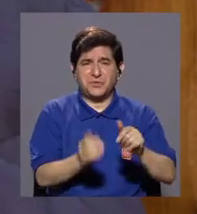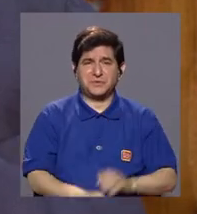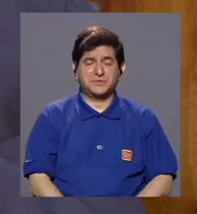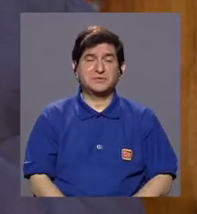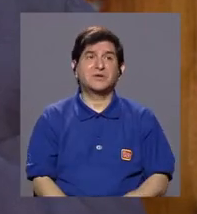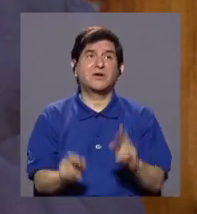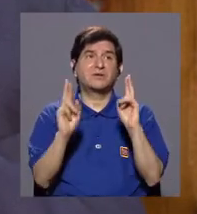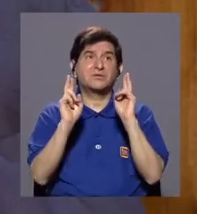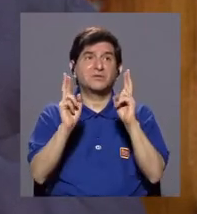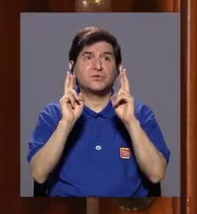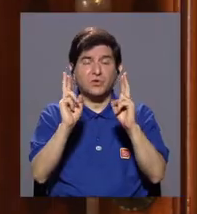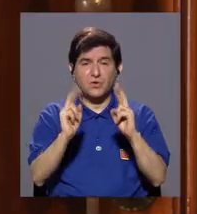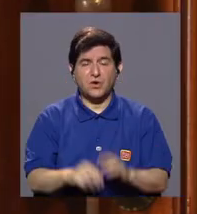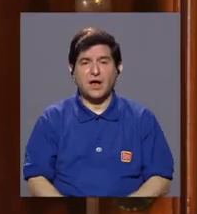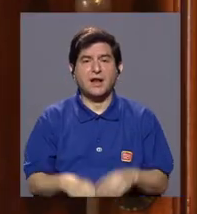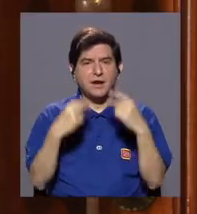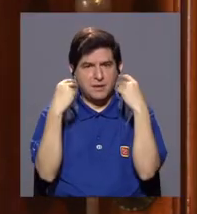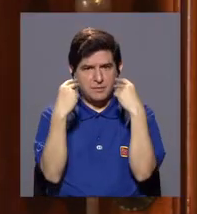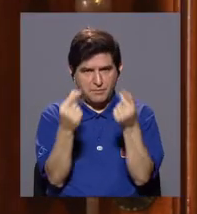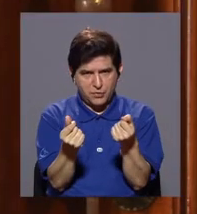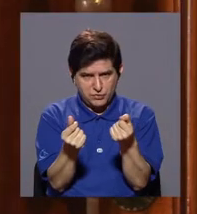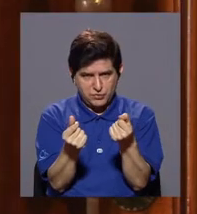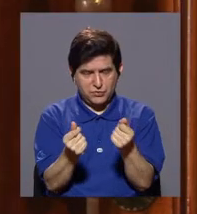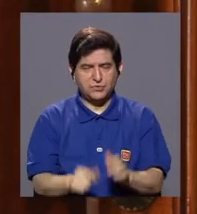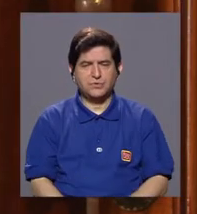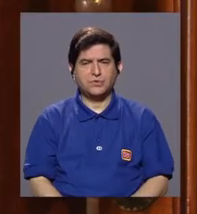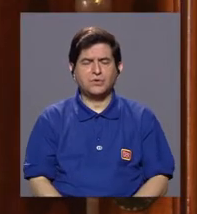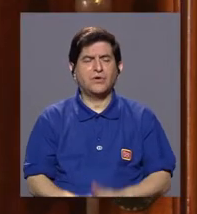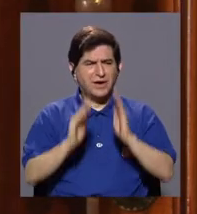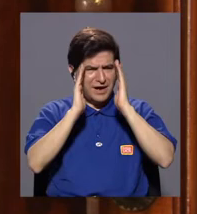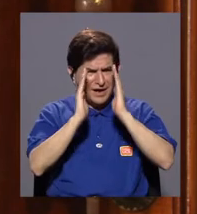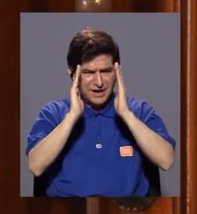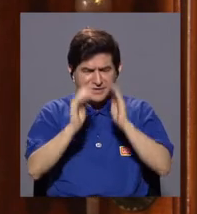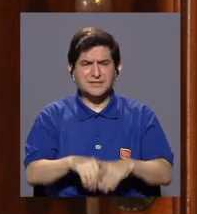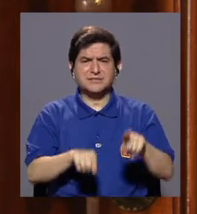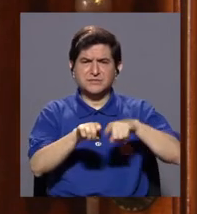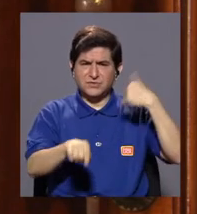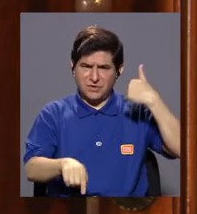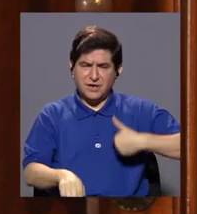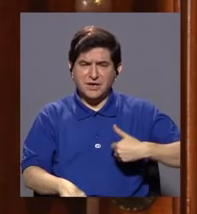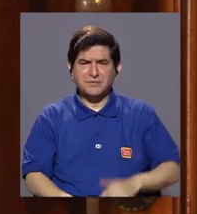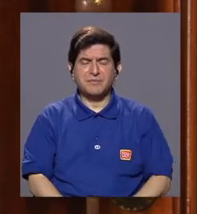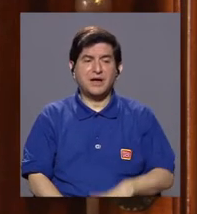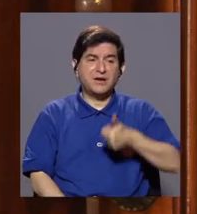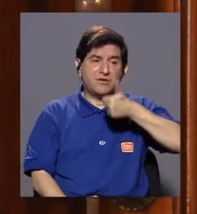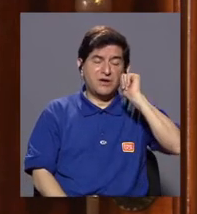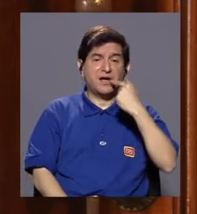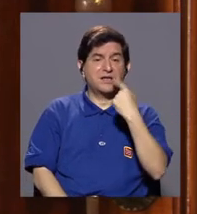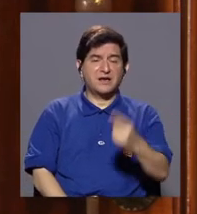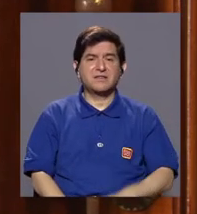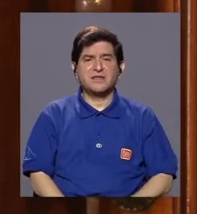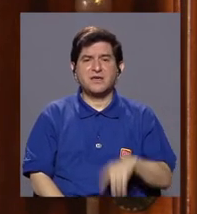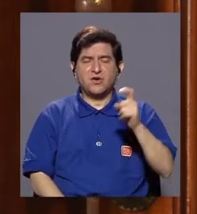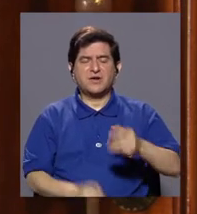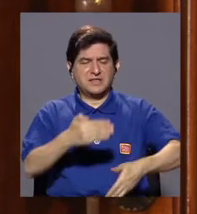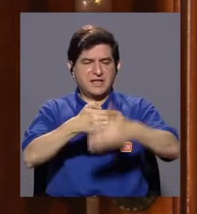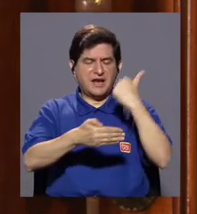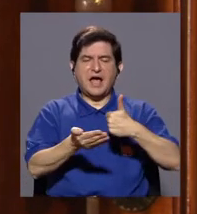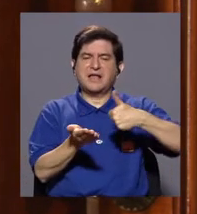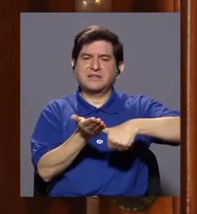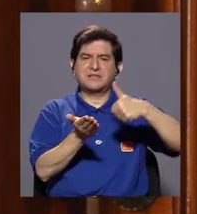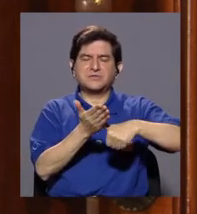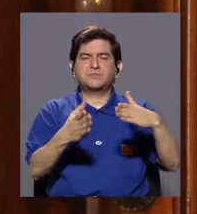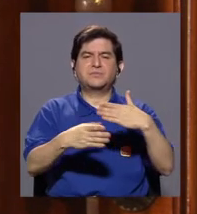ojalá que lo haga lo más pronto posible y que le haga caso a su hermano, quien el día de ayer dijo que tenía que adelantar